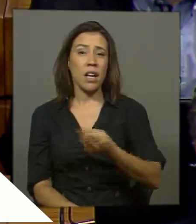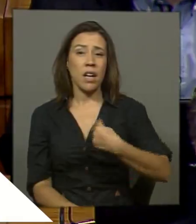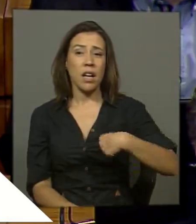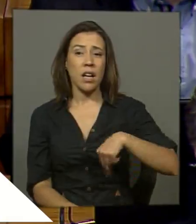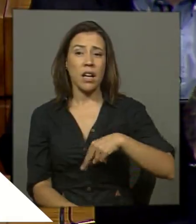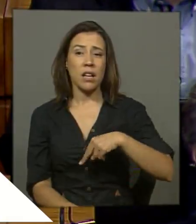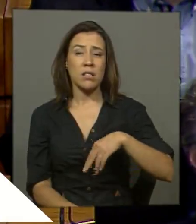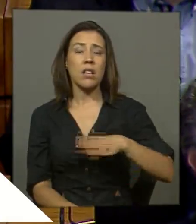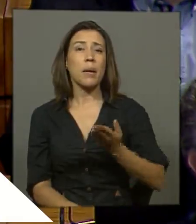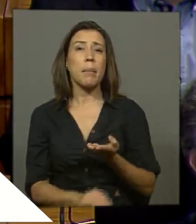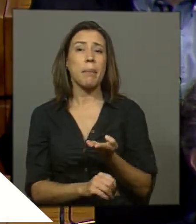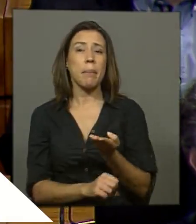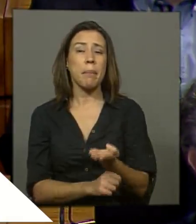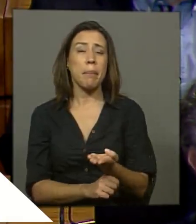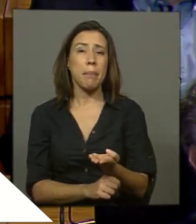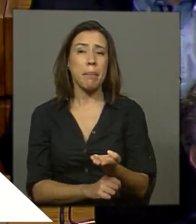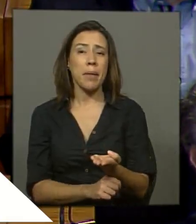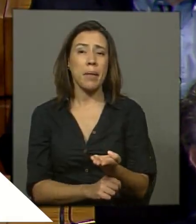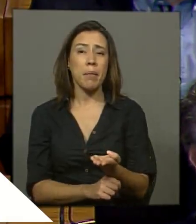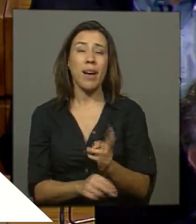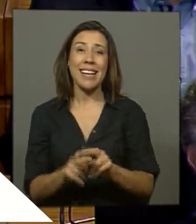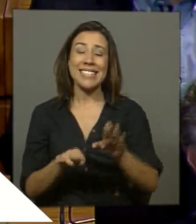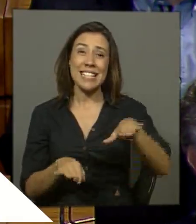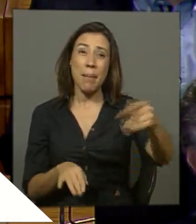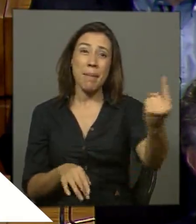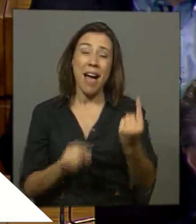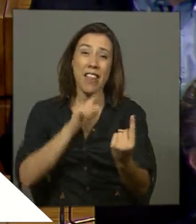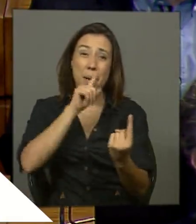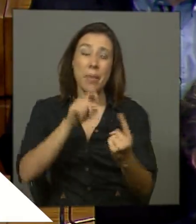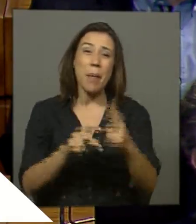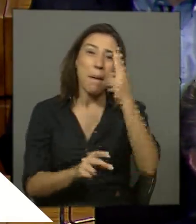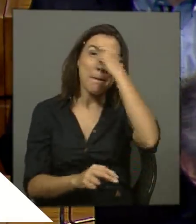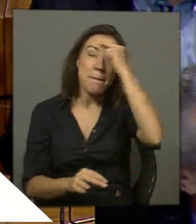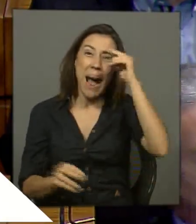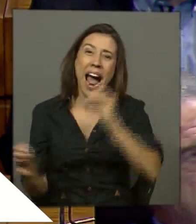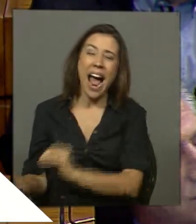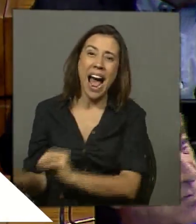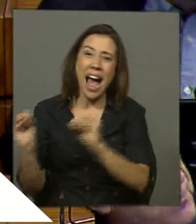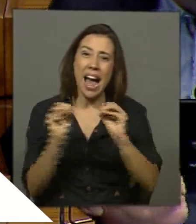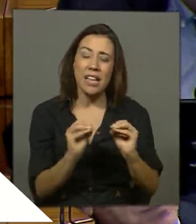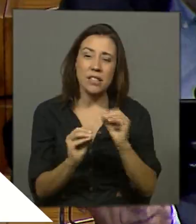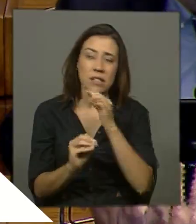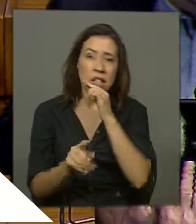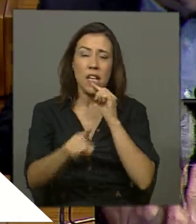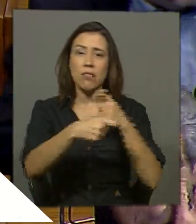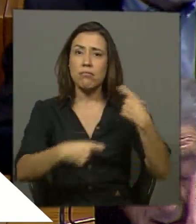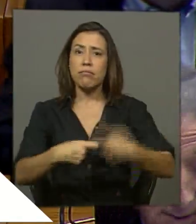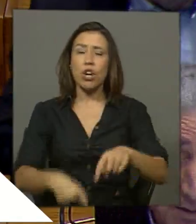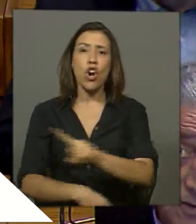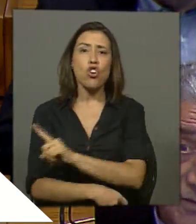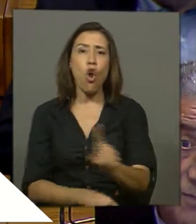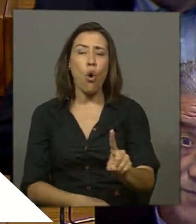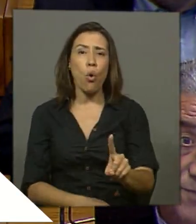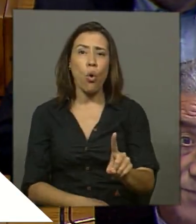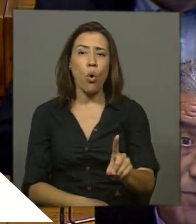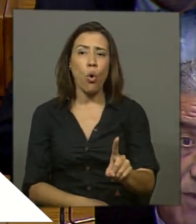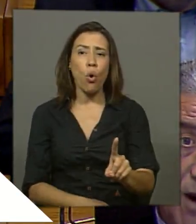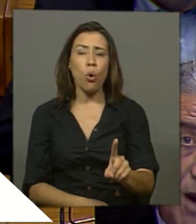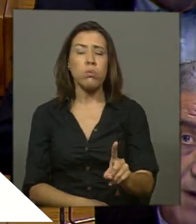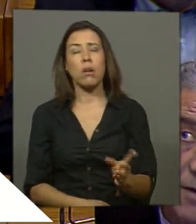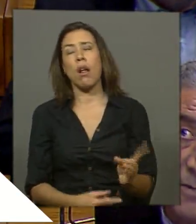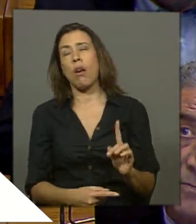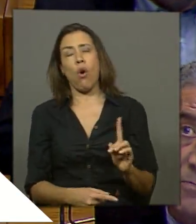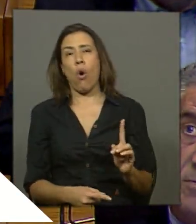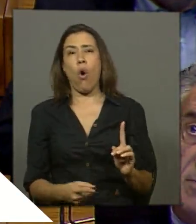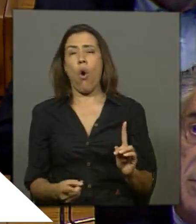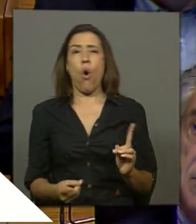y donde se solicitó que se hiciera esta interpelación en marzo y ellos no querían no porque